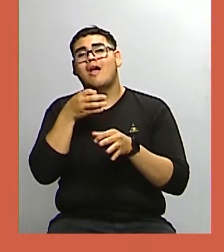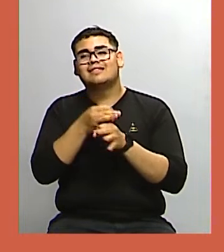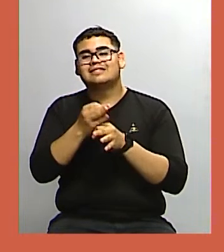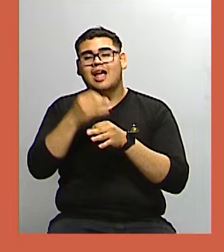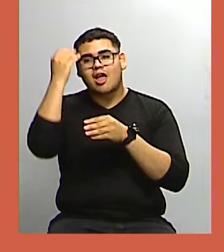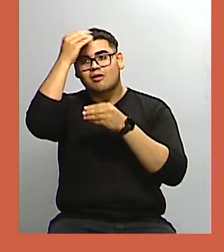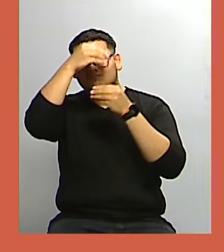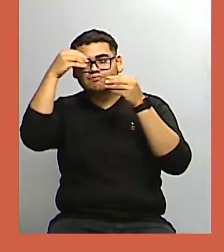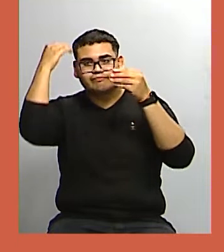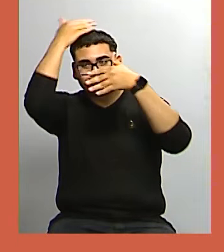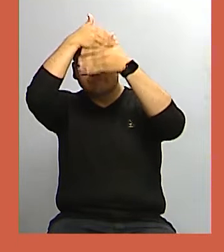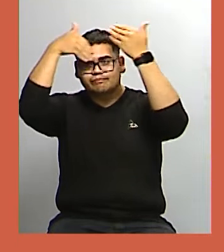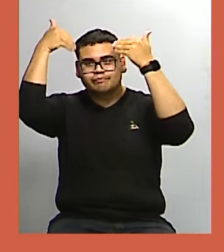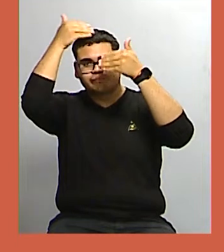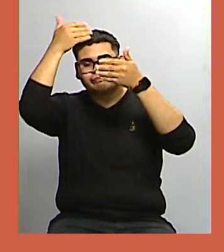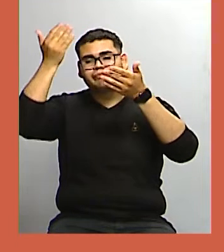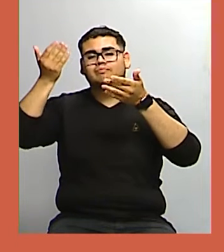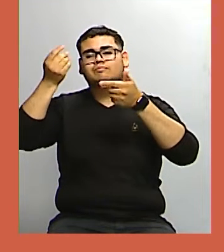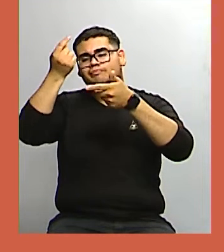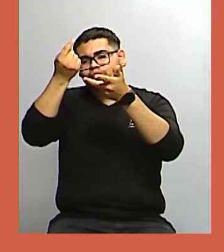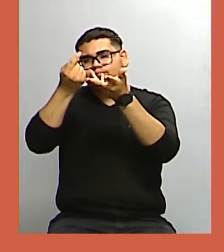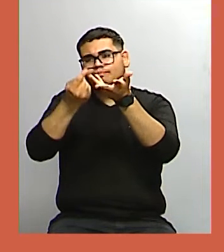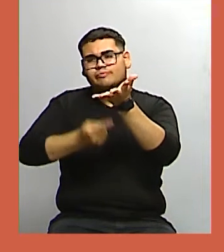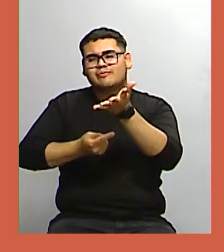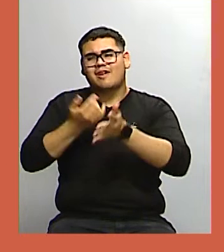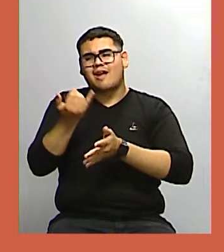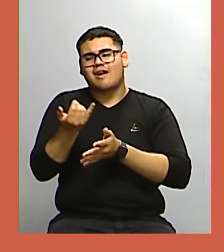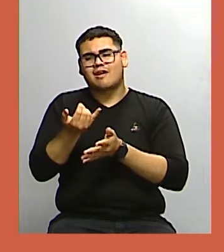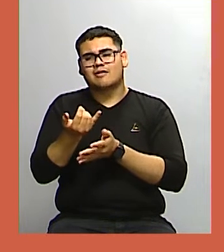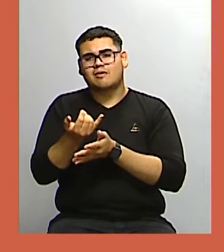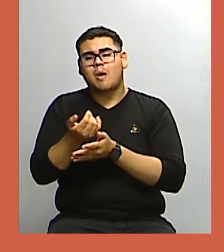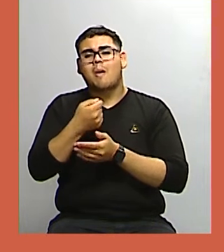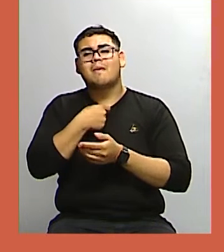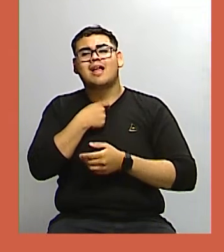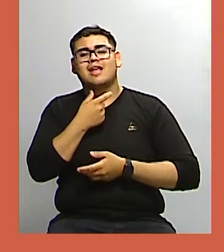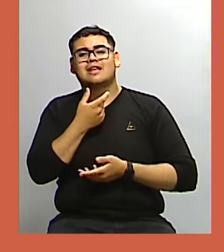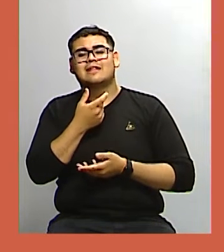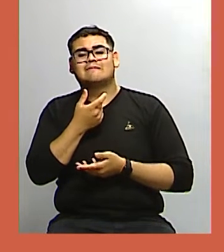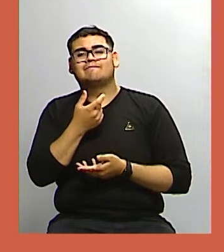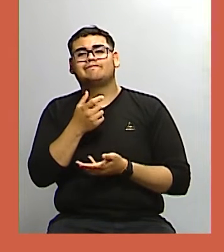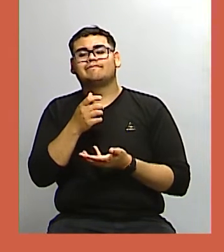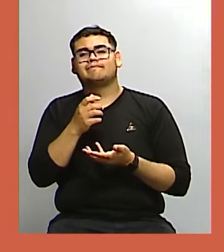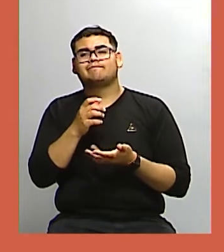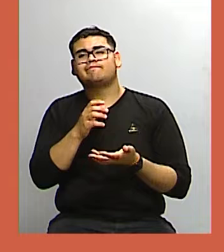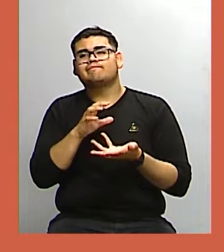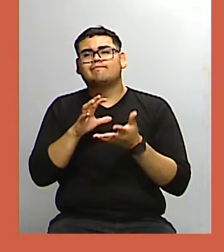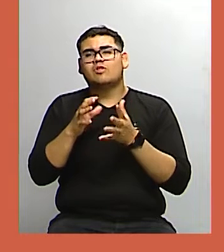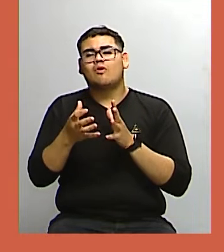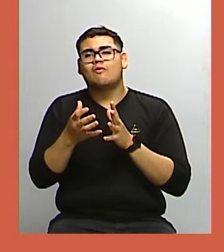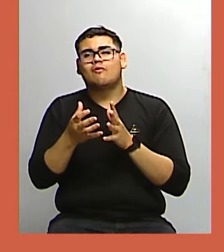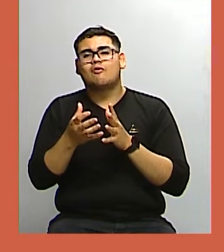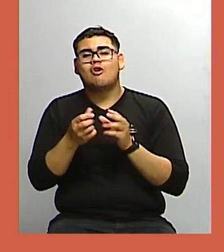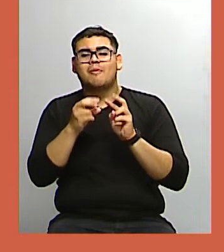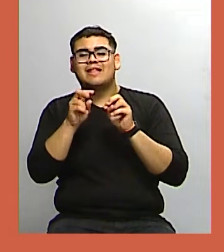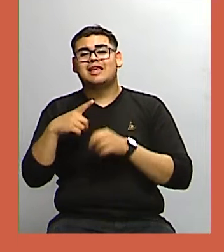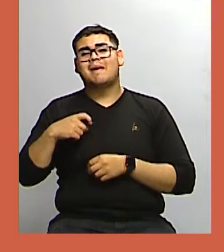los pañuelos. Bueno, y así hay un montón de opciones para instalar esta forma de abordar el